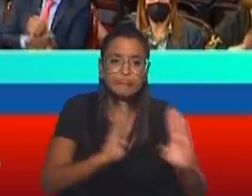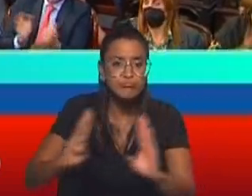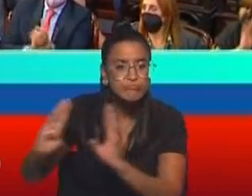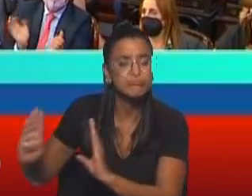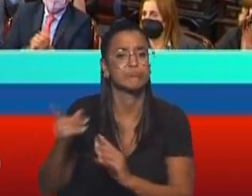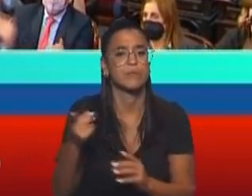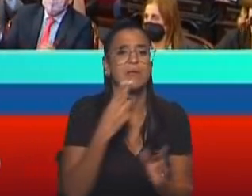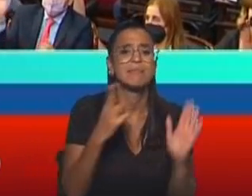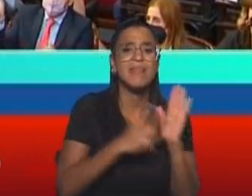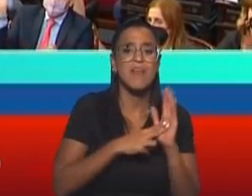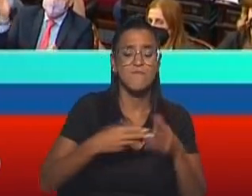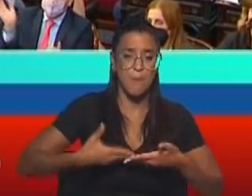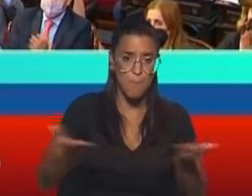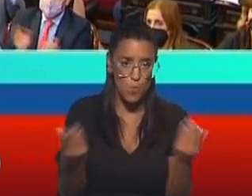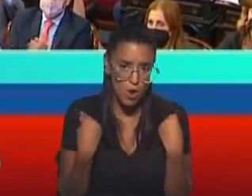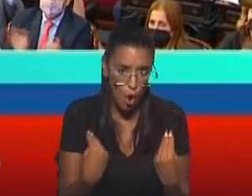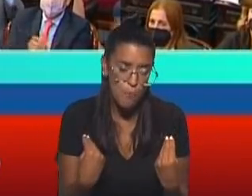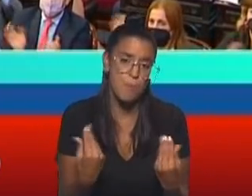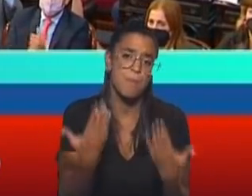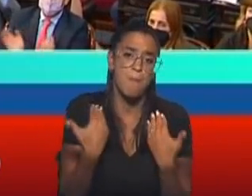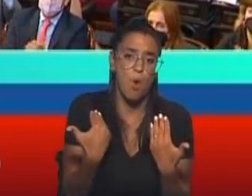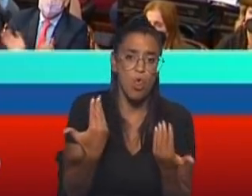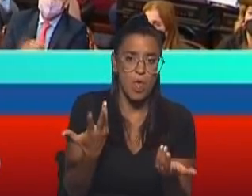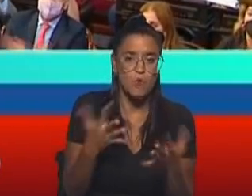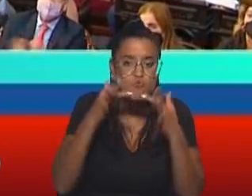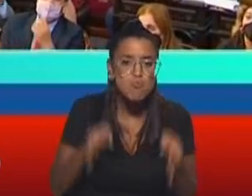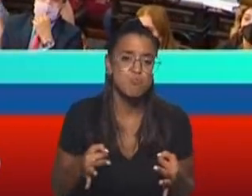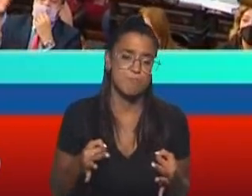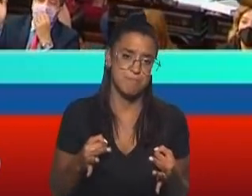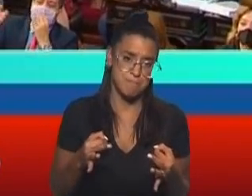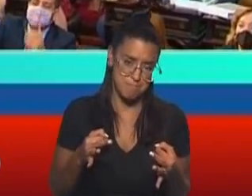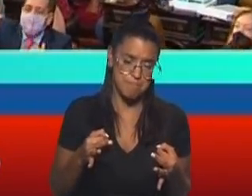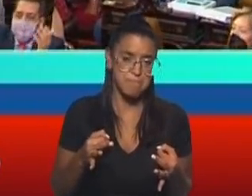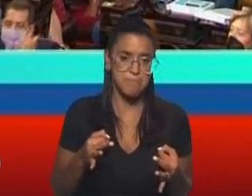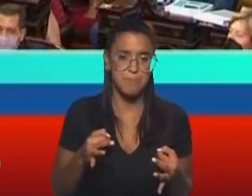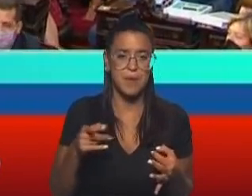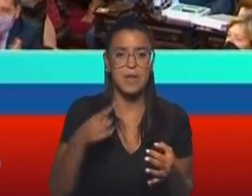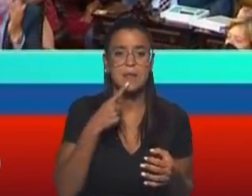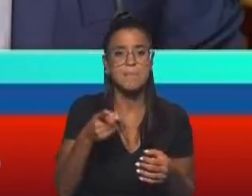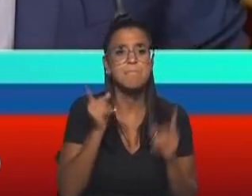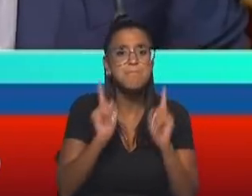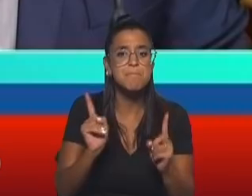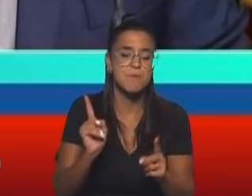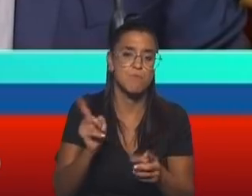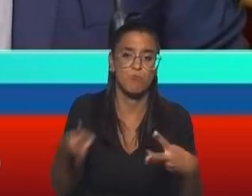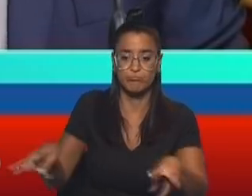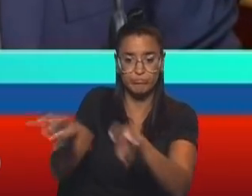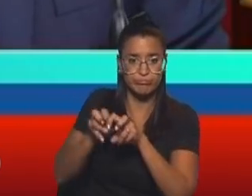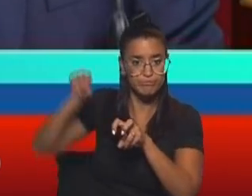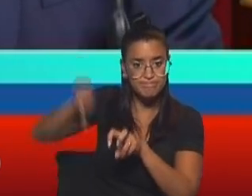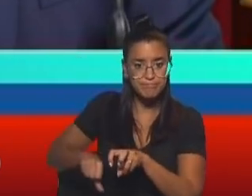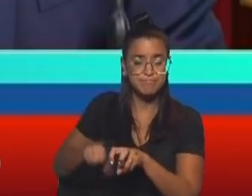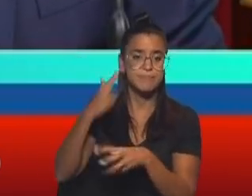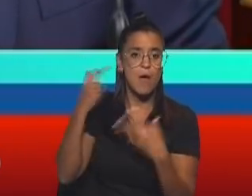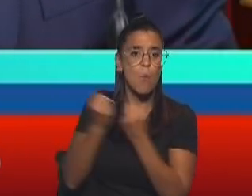segmentación de las tarifas públicas para poder cumplir sobre todo con lo que es la caída del déficit fiscal